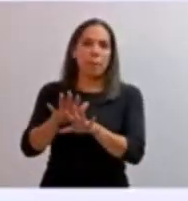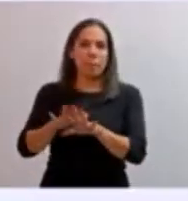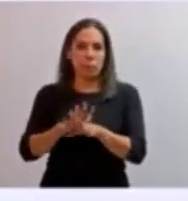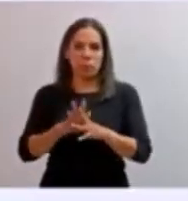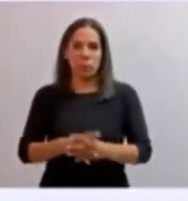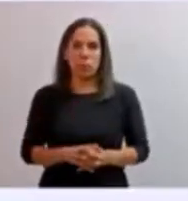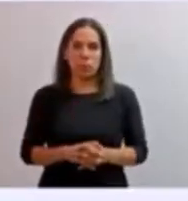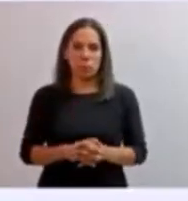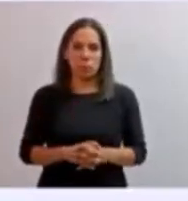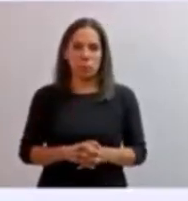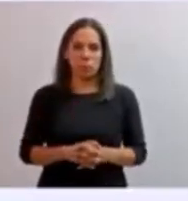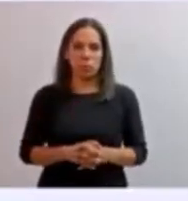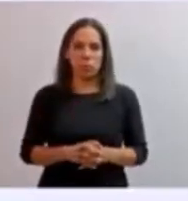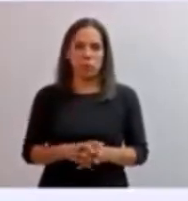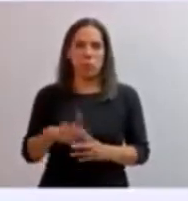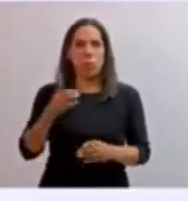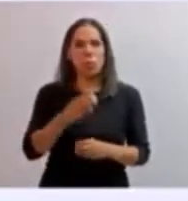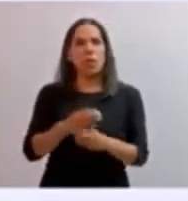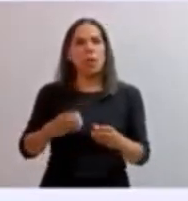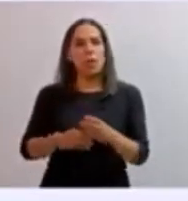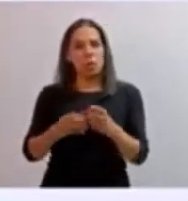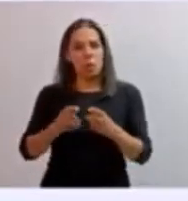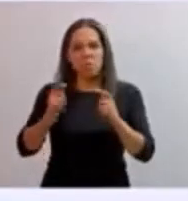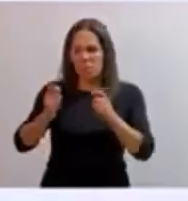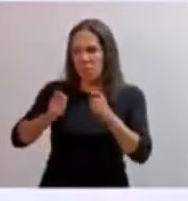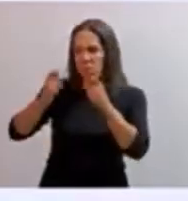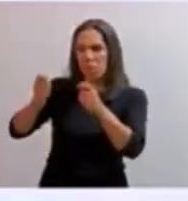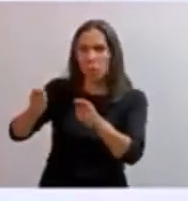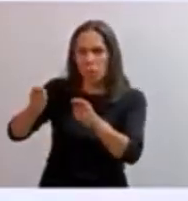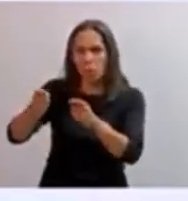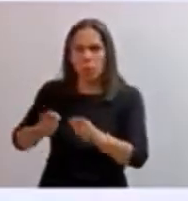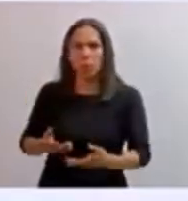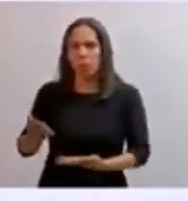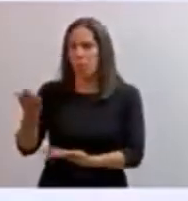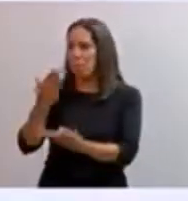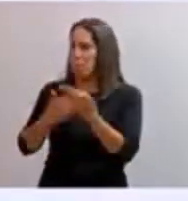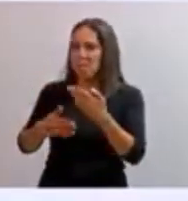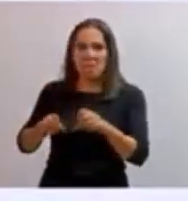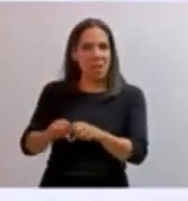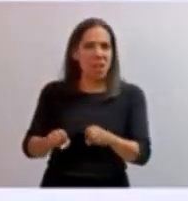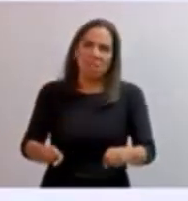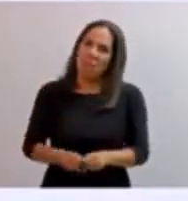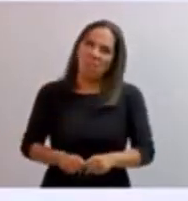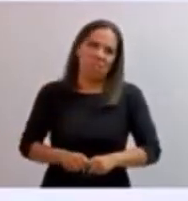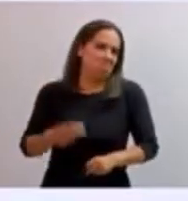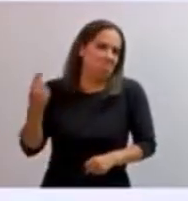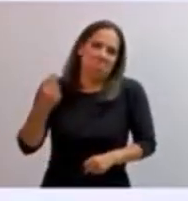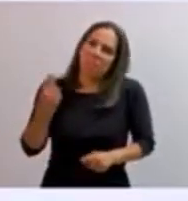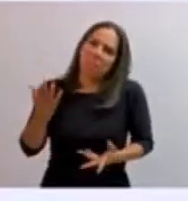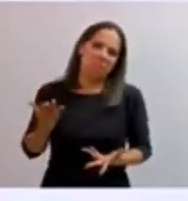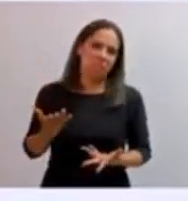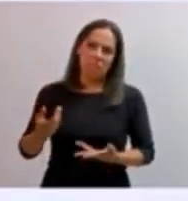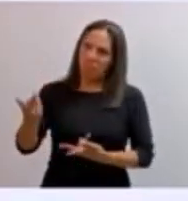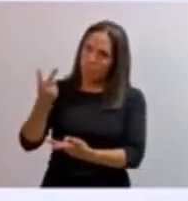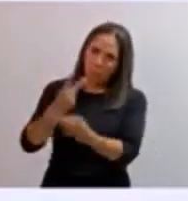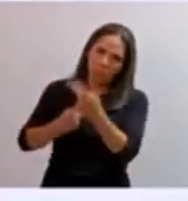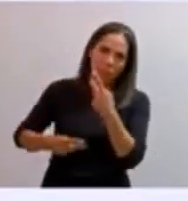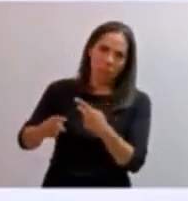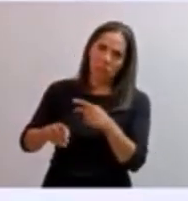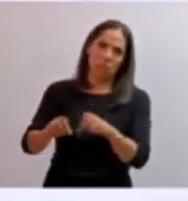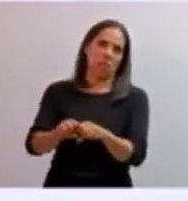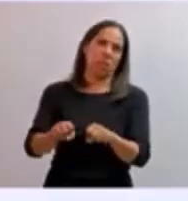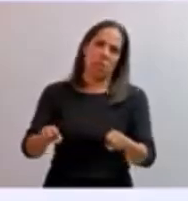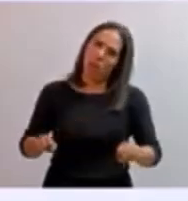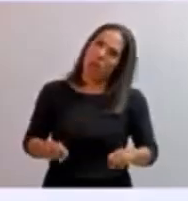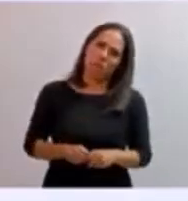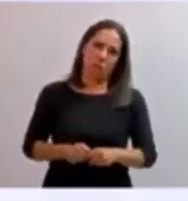que se promueve, toda propuesta educativa, si no llega al aula ya no funcionó. Entonces, reconocer el trabajo de